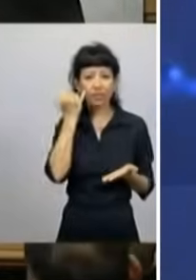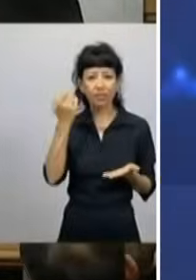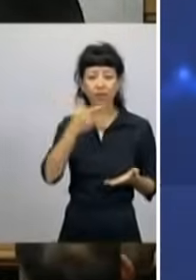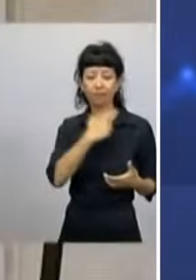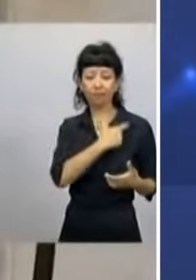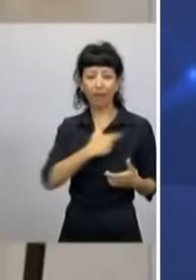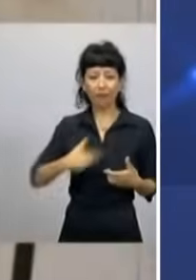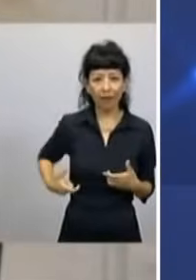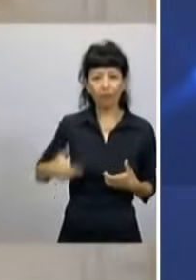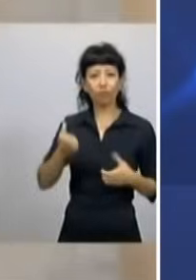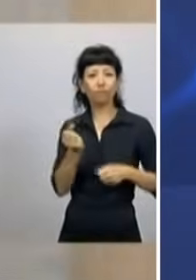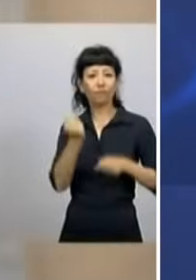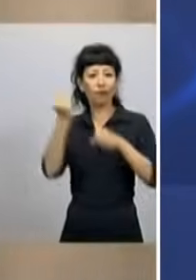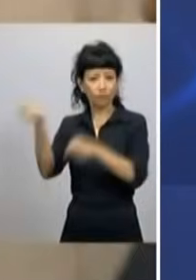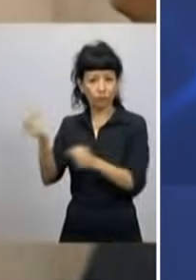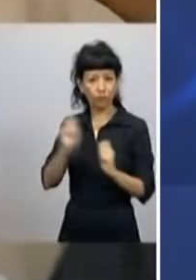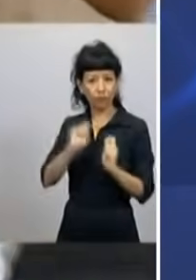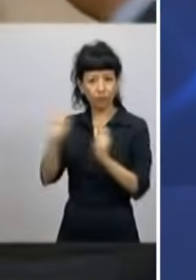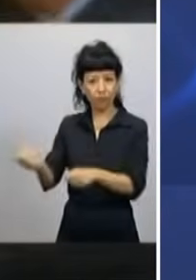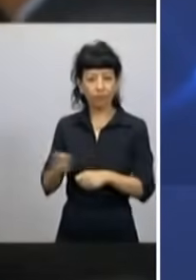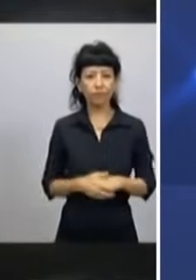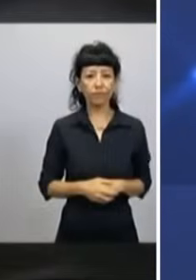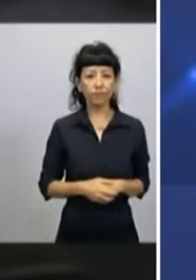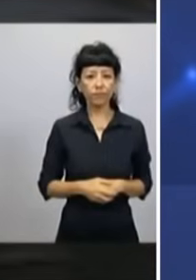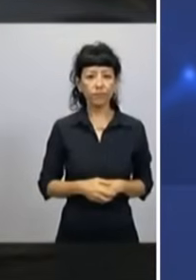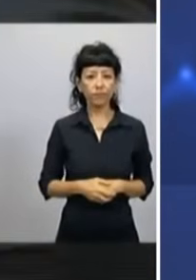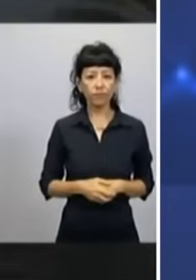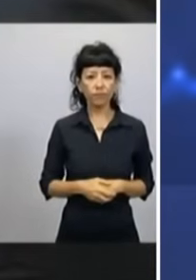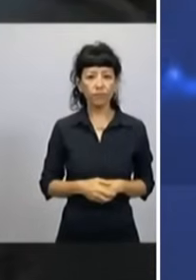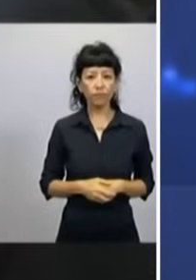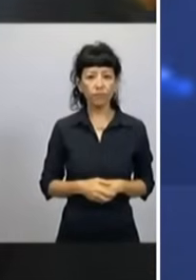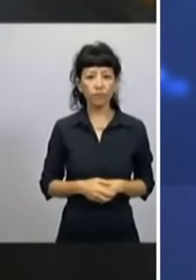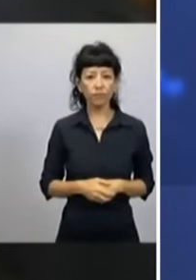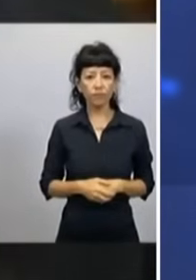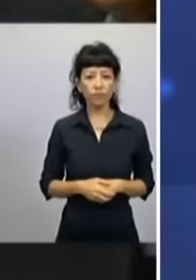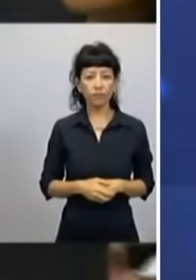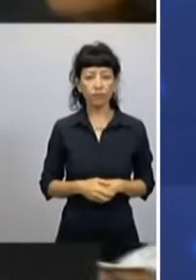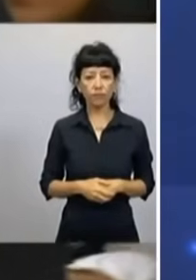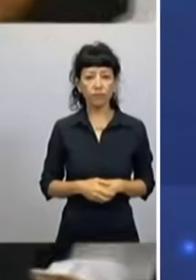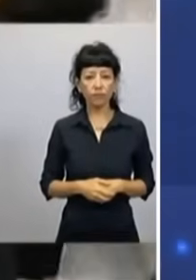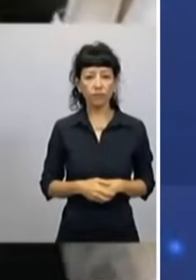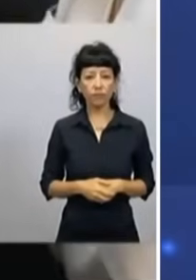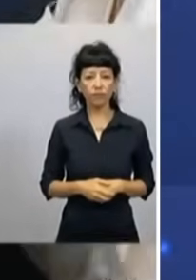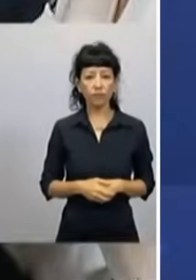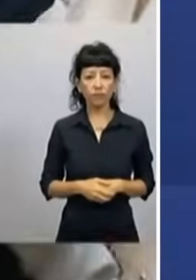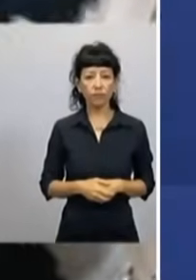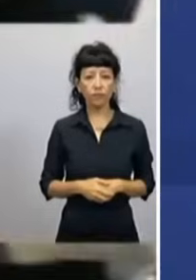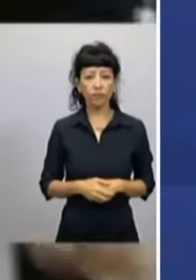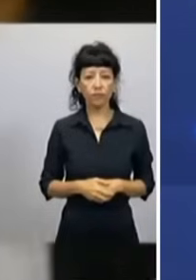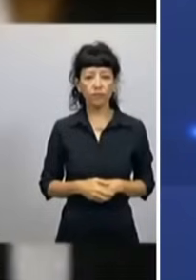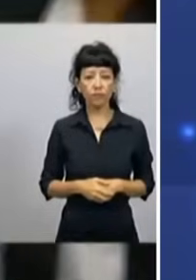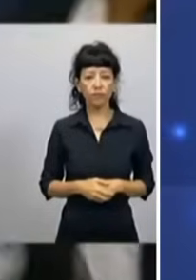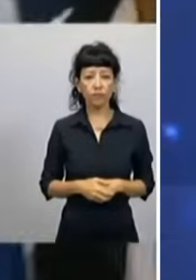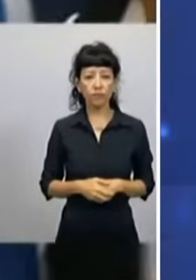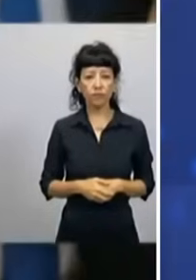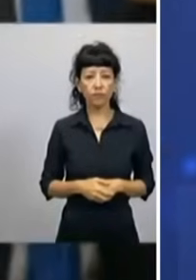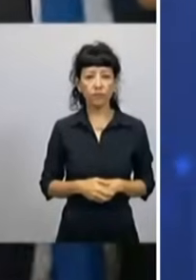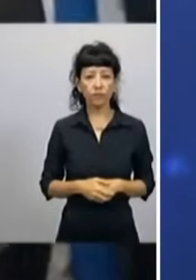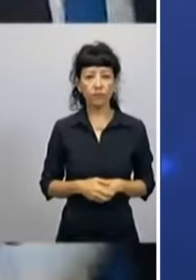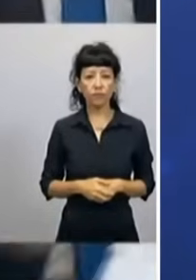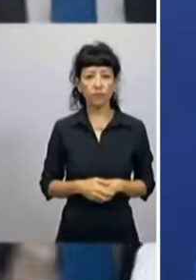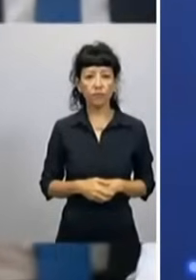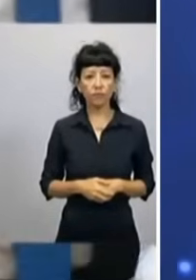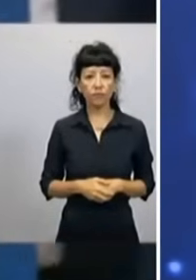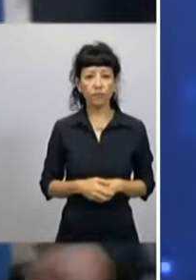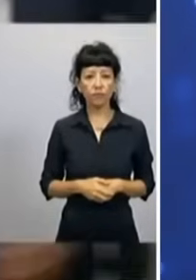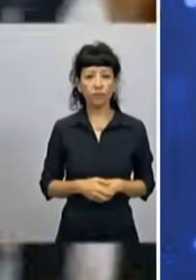lo más curioso es que aquellas miles de personas que estaban presentes frente a la Plaza del Congreso, en la Plaza del Congreso lo aplaudieron. Sí,